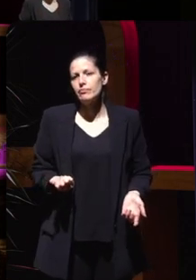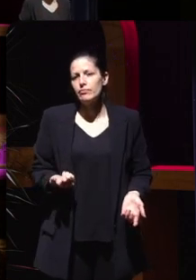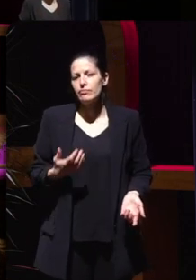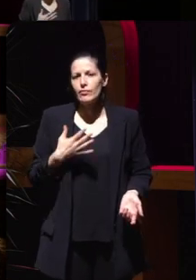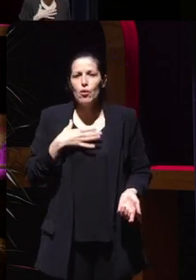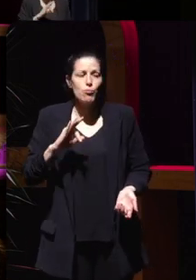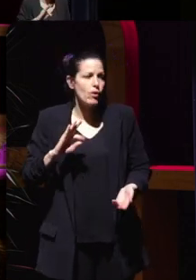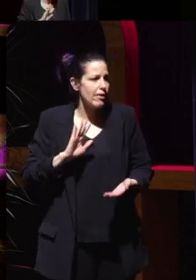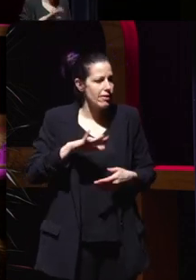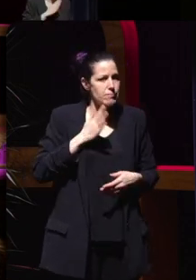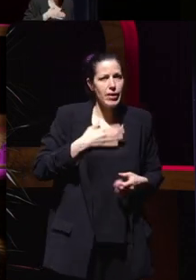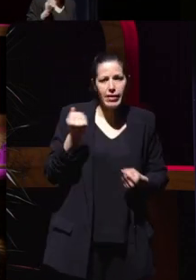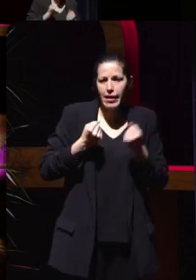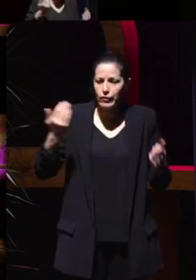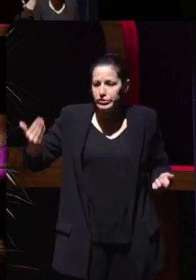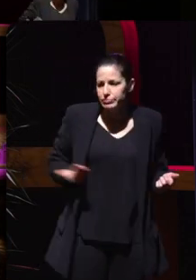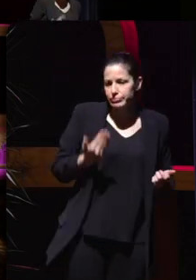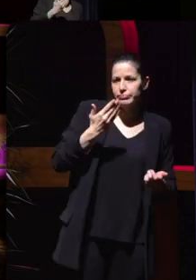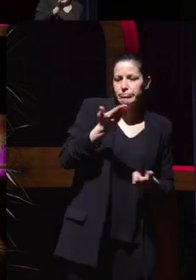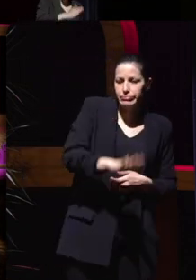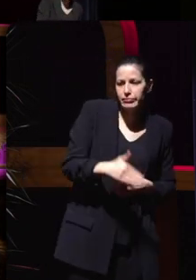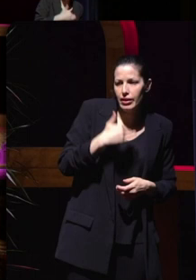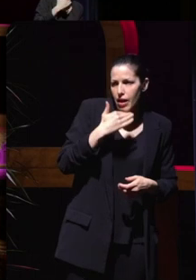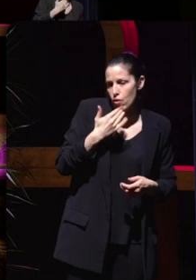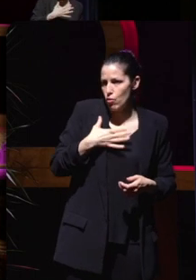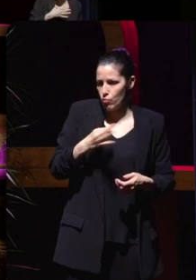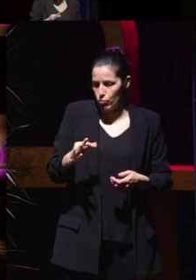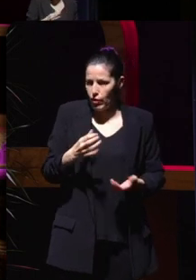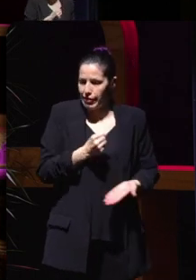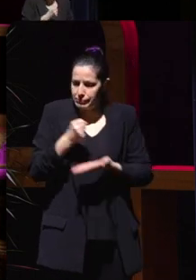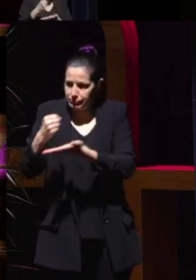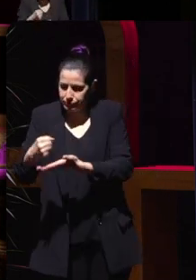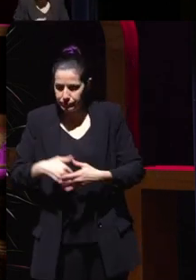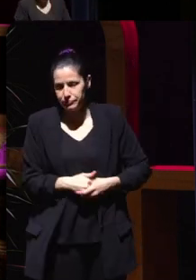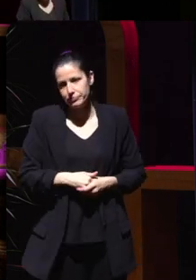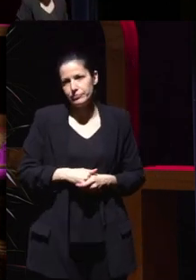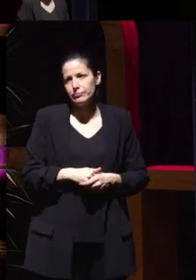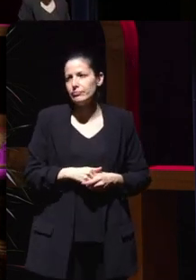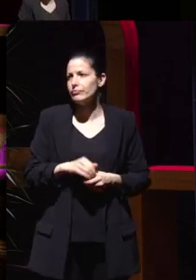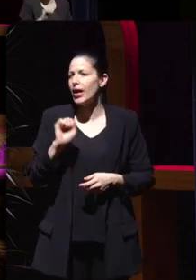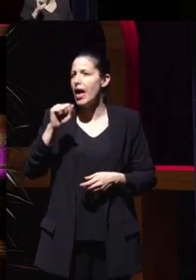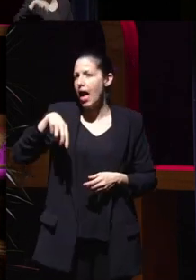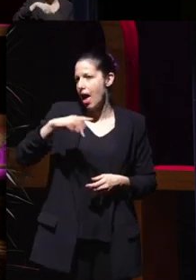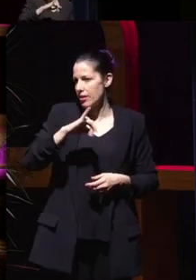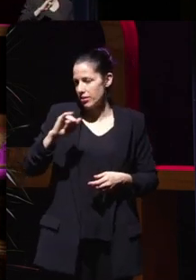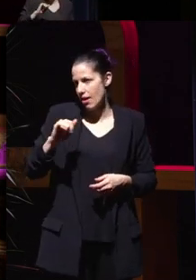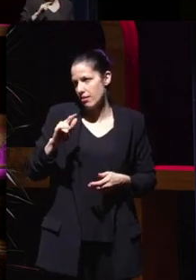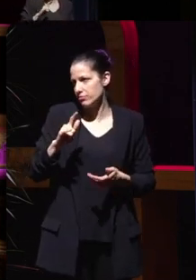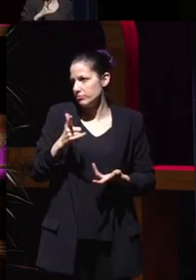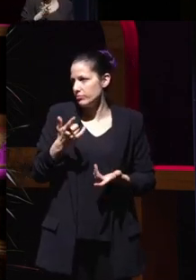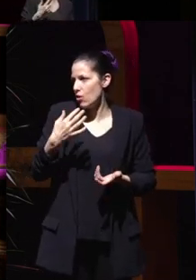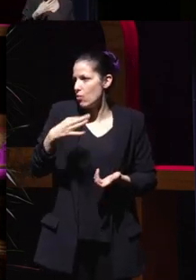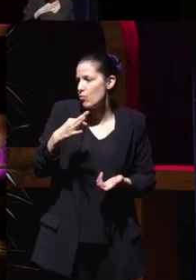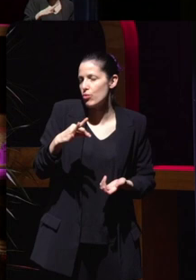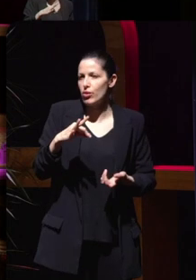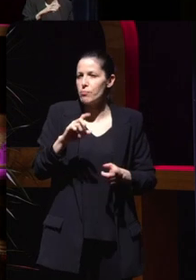así algún día poder llegar a ellas nada tía en realidad no es ninguna pregunta sino simplemente darte